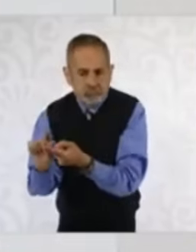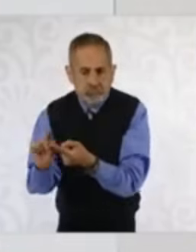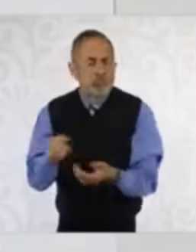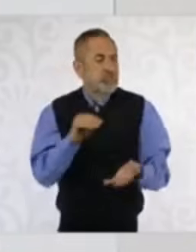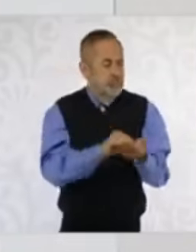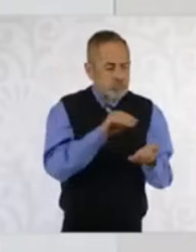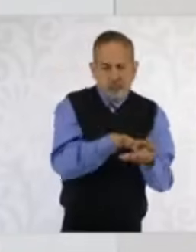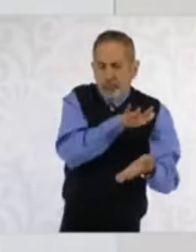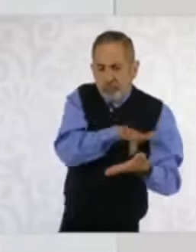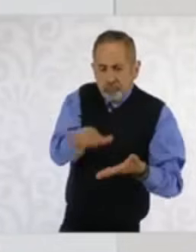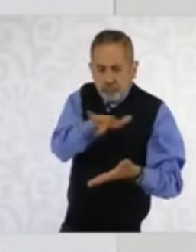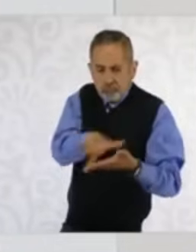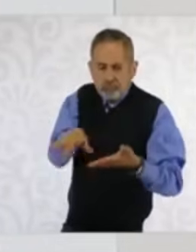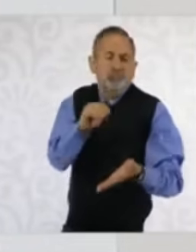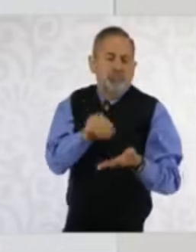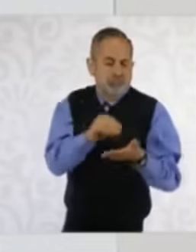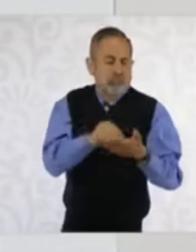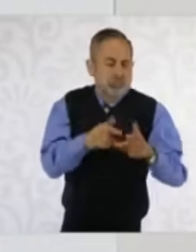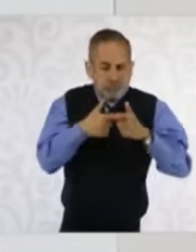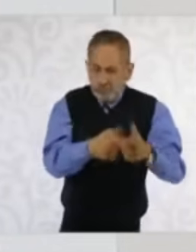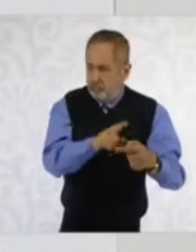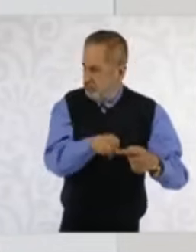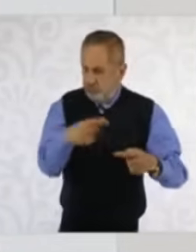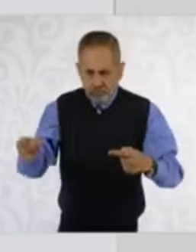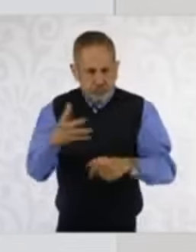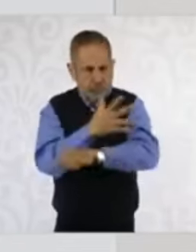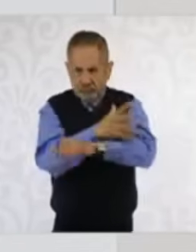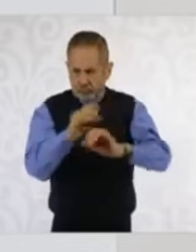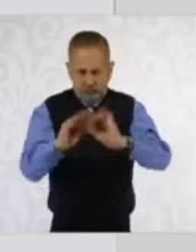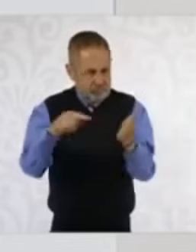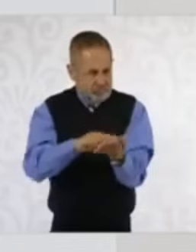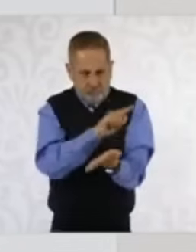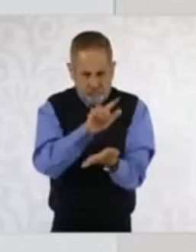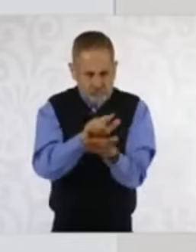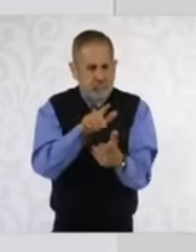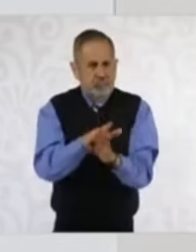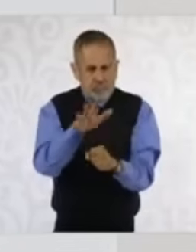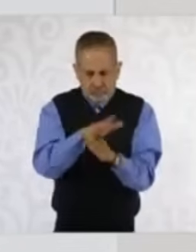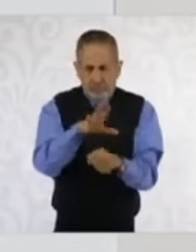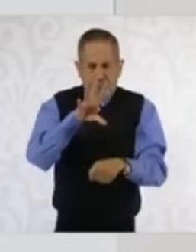apoyo de Hacienda a Pemex, todo legal, todo dentro del marco.